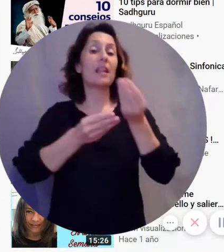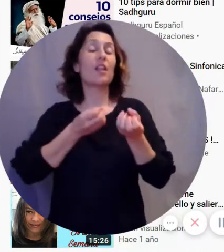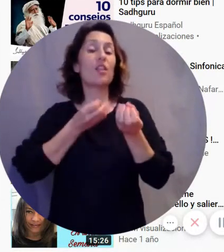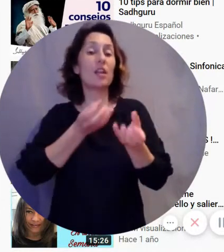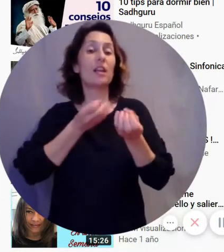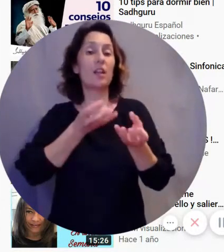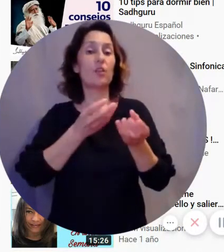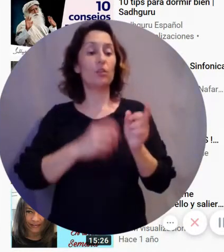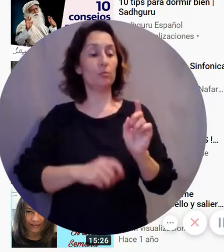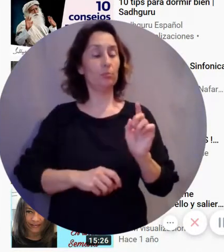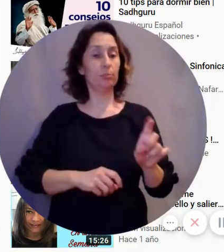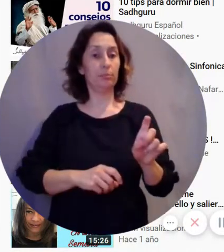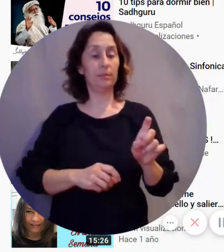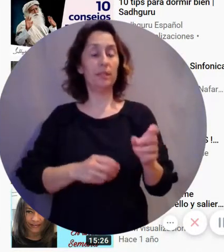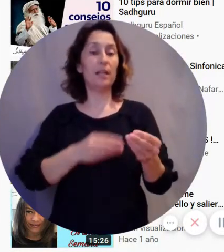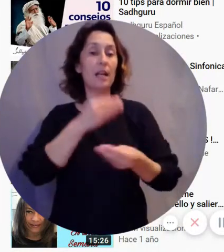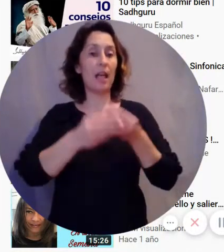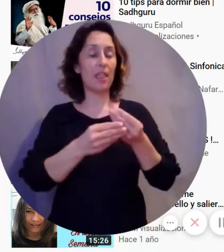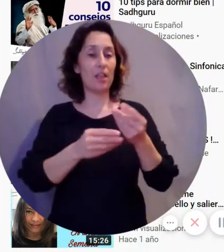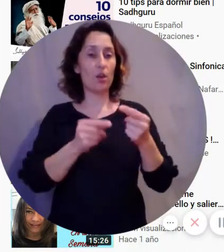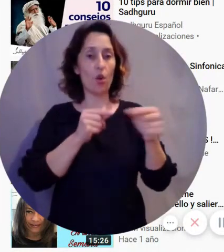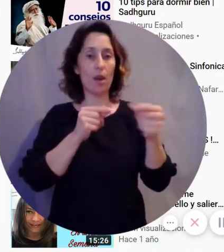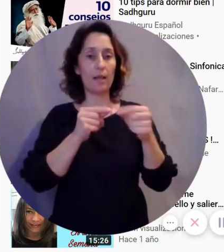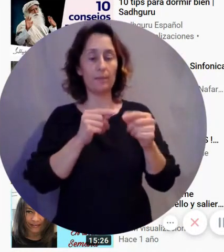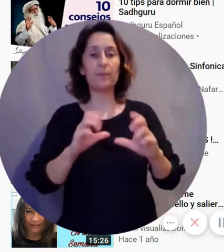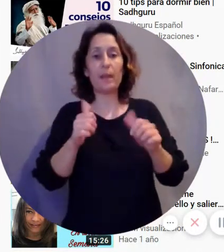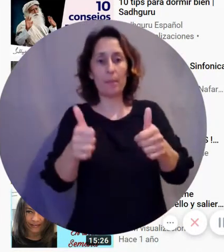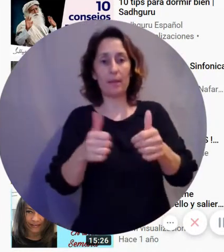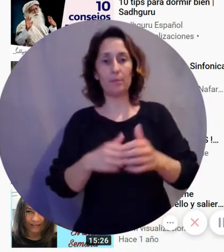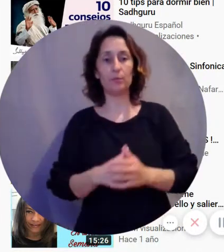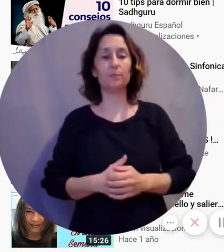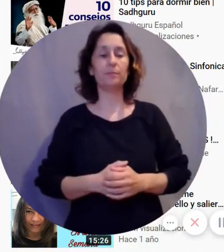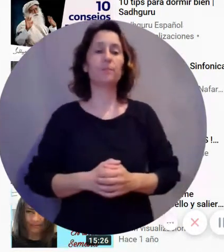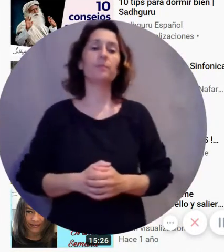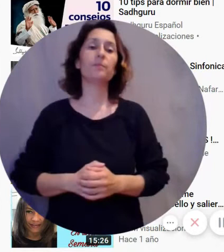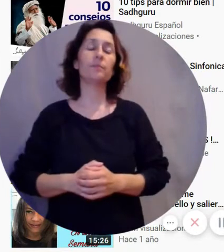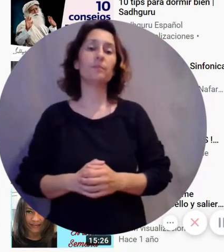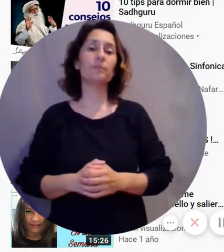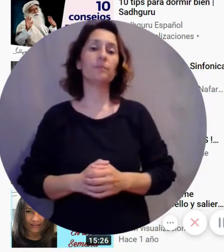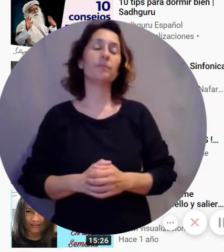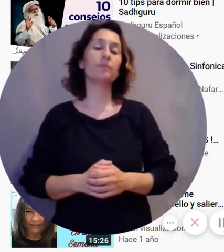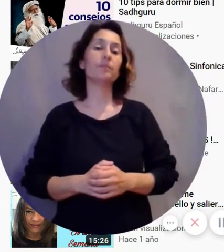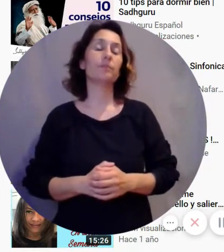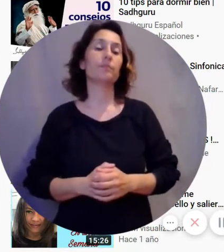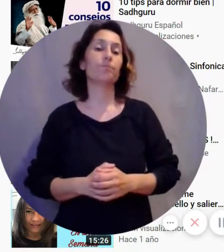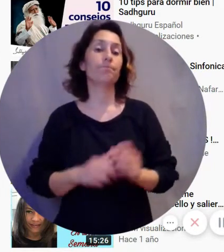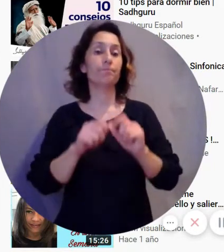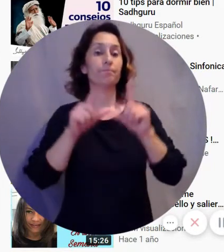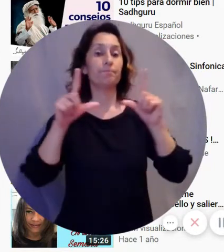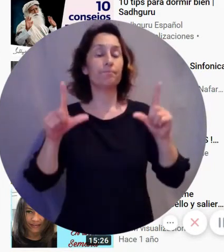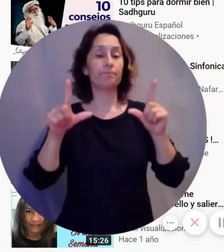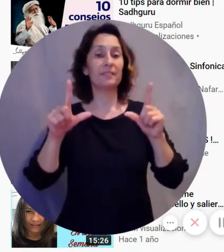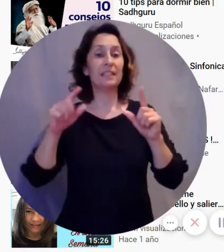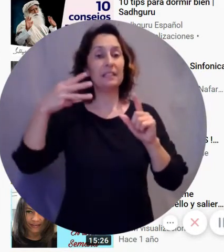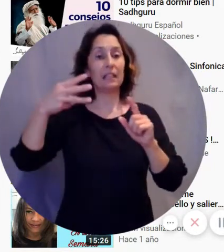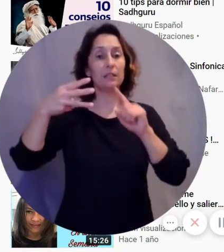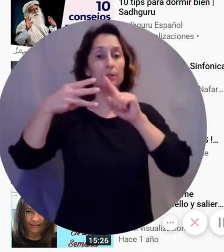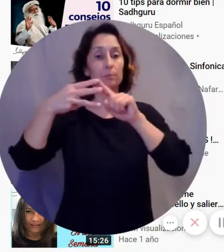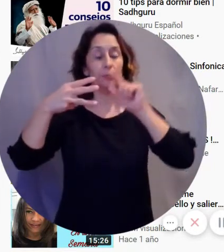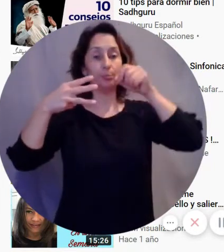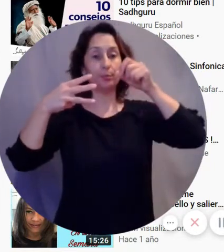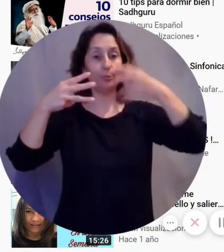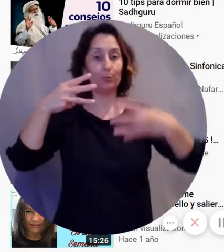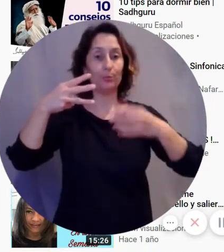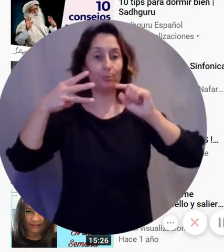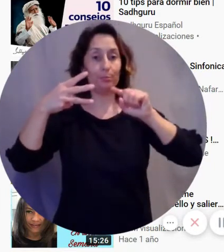online. Comenzamos. En la portada encontraremos tres listas desplegables. Podremos elegir